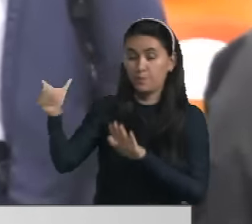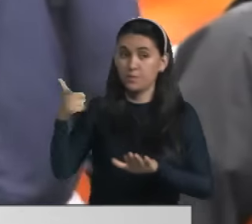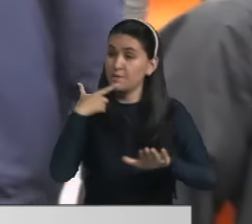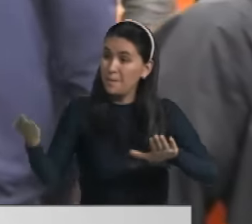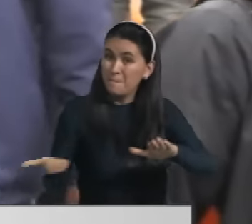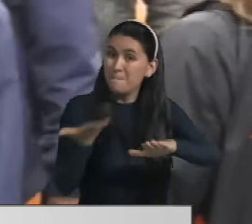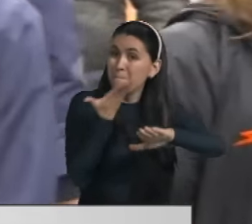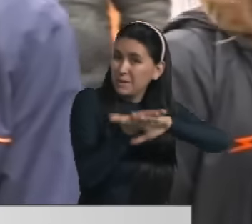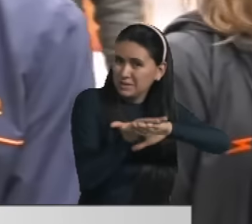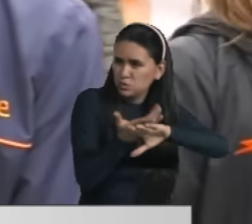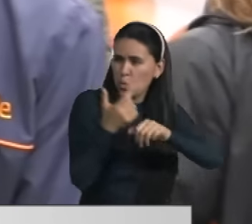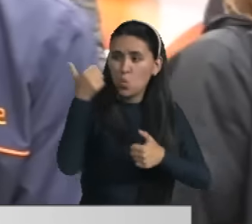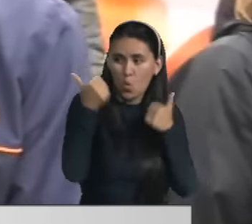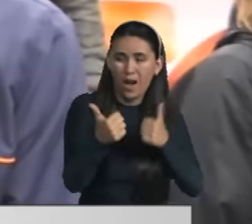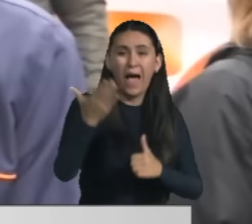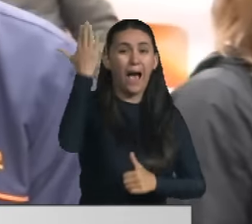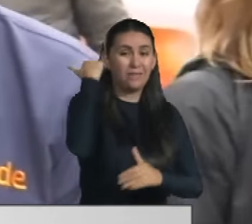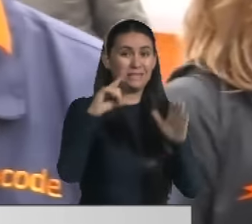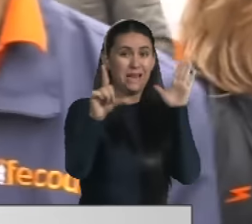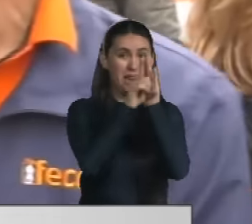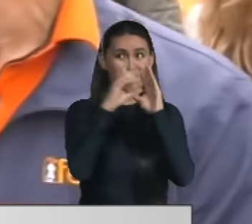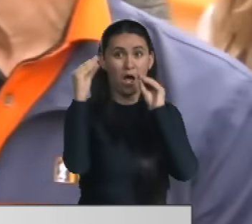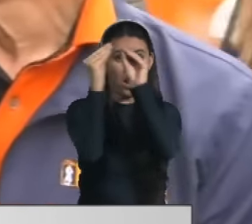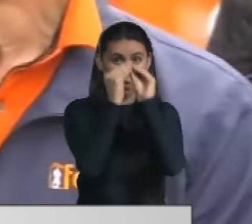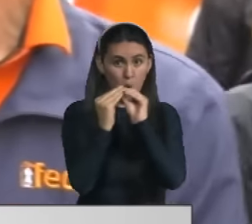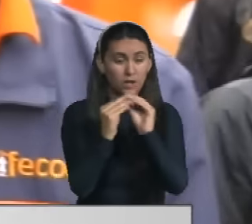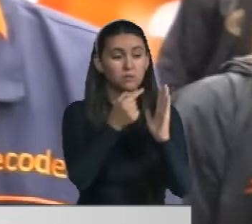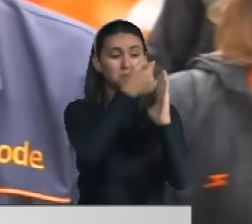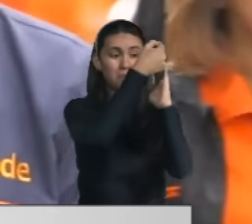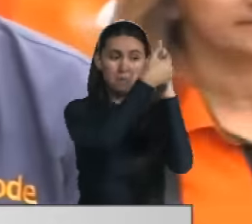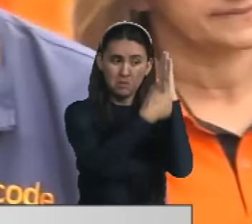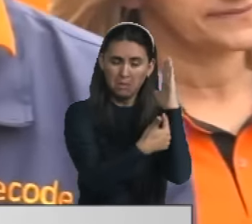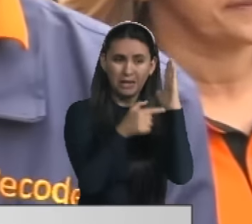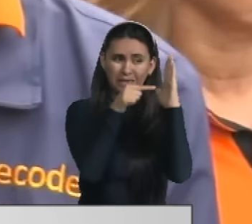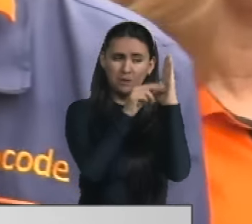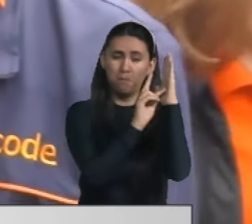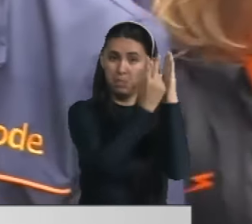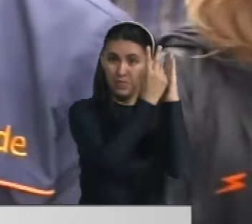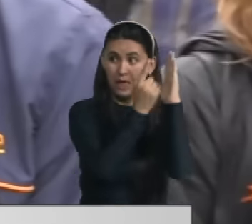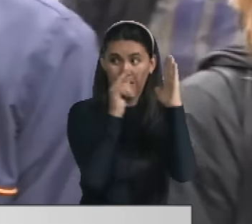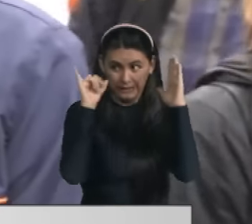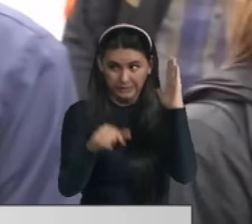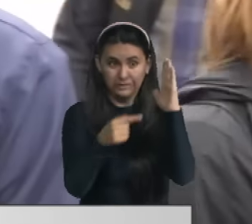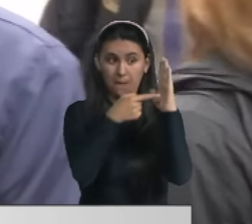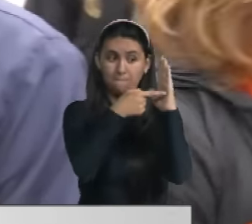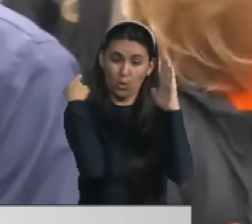se corrija lo que ustedes aseguran está equivocado en el último debate o que lo